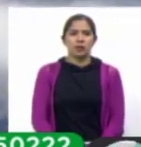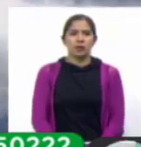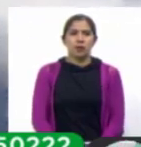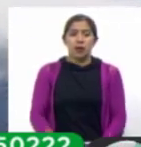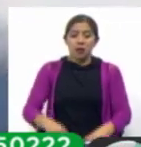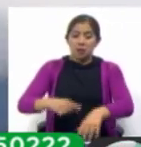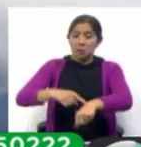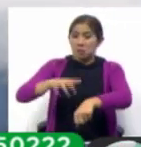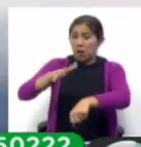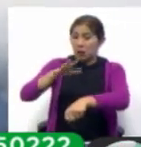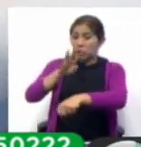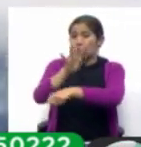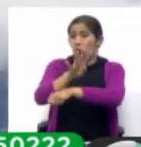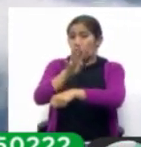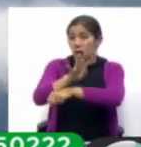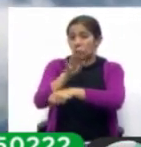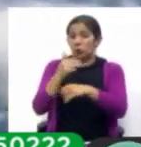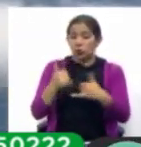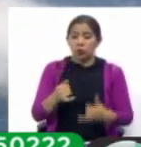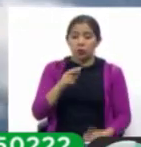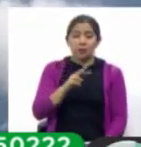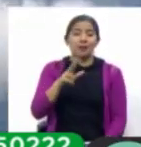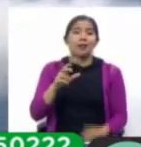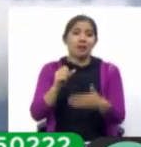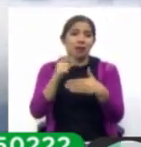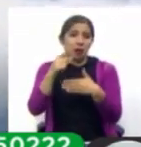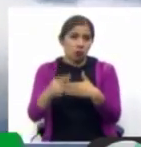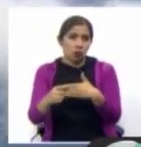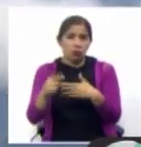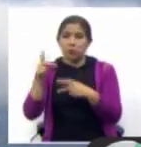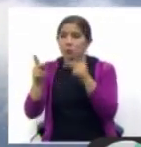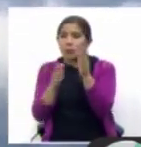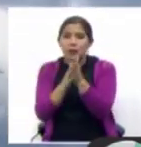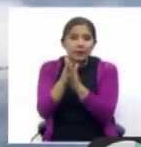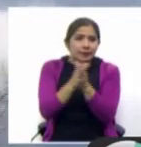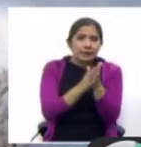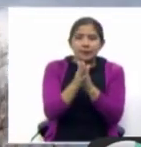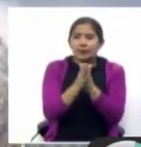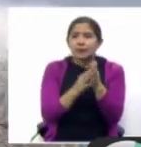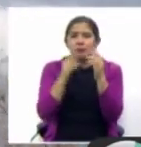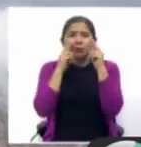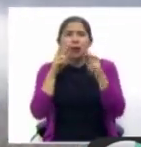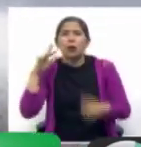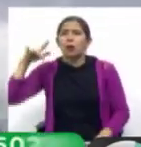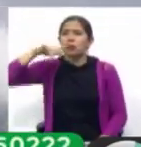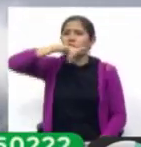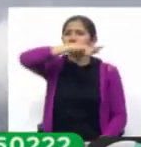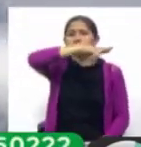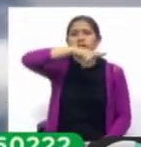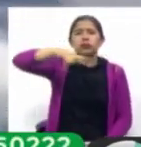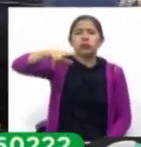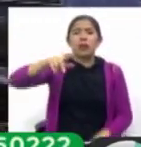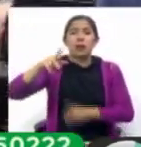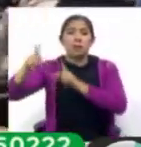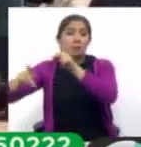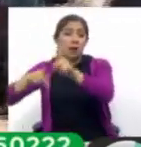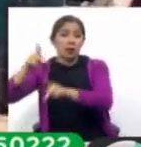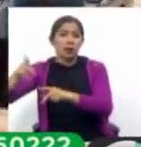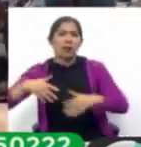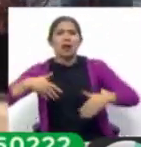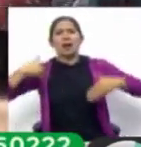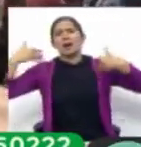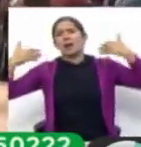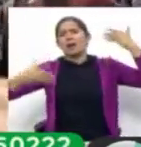Bordeaban las 16 horas del 23 de agosto, cuando la expectativa por el vuelo del supertanker 747 emocionaba a la población, que